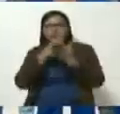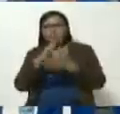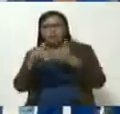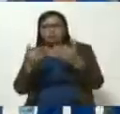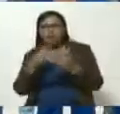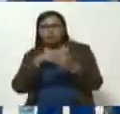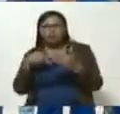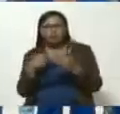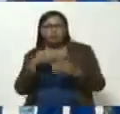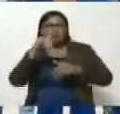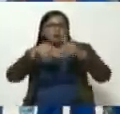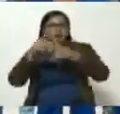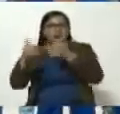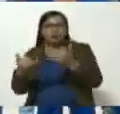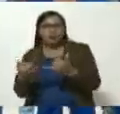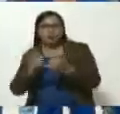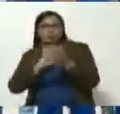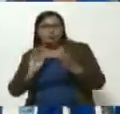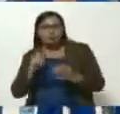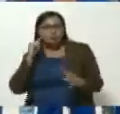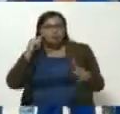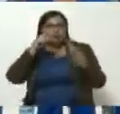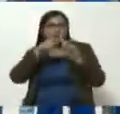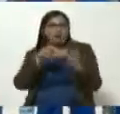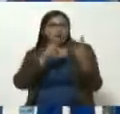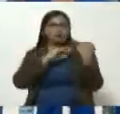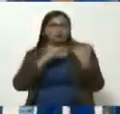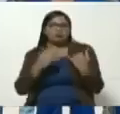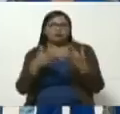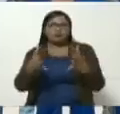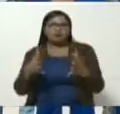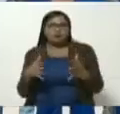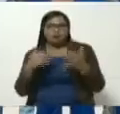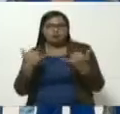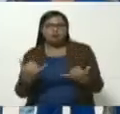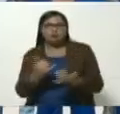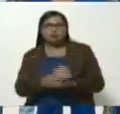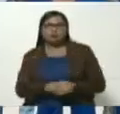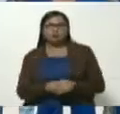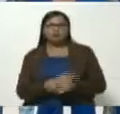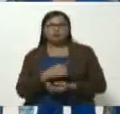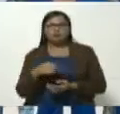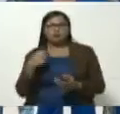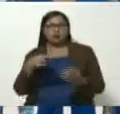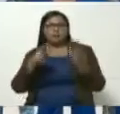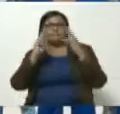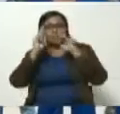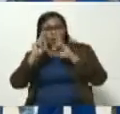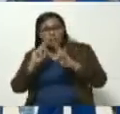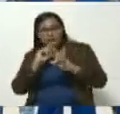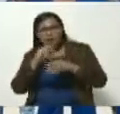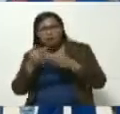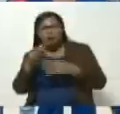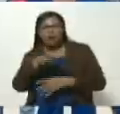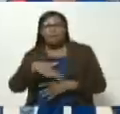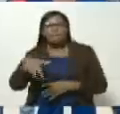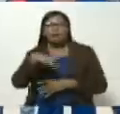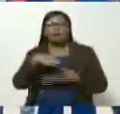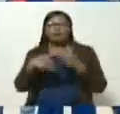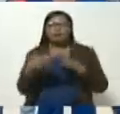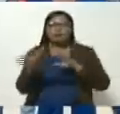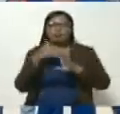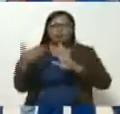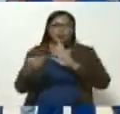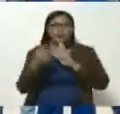a unas elecciones como corresponde y gánese lo que corresponda. No se paren en una plaza y hagan